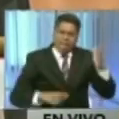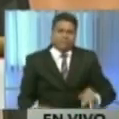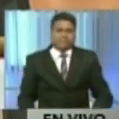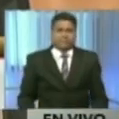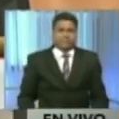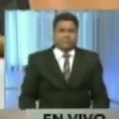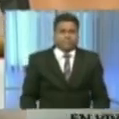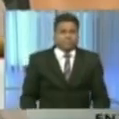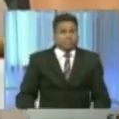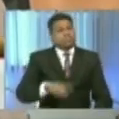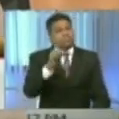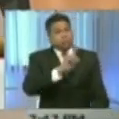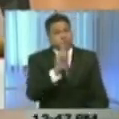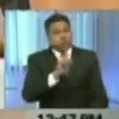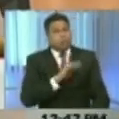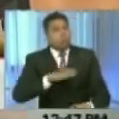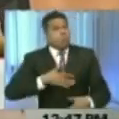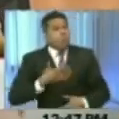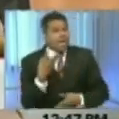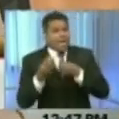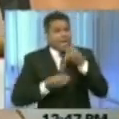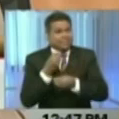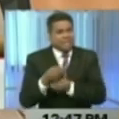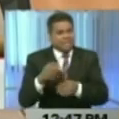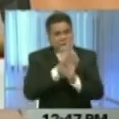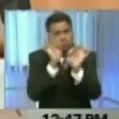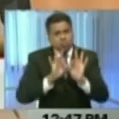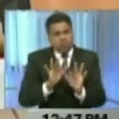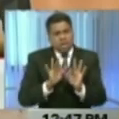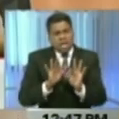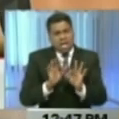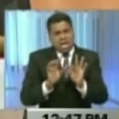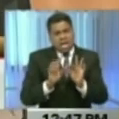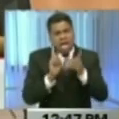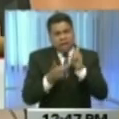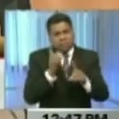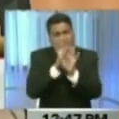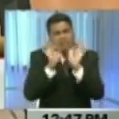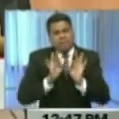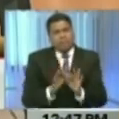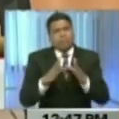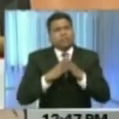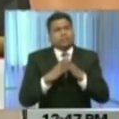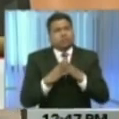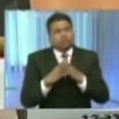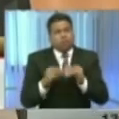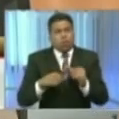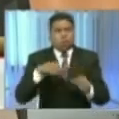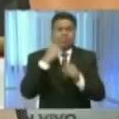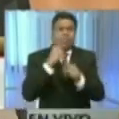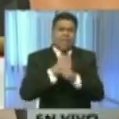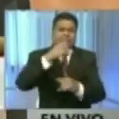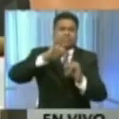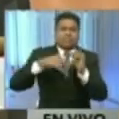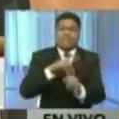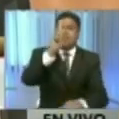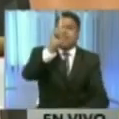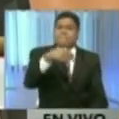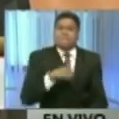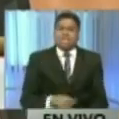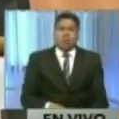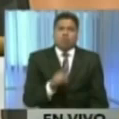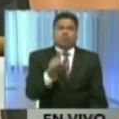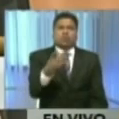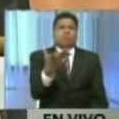en forma alguna que sea incompatible con su condición de funcionario internacional. Y además, usted no